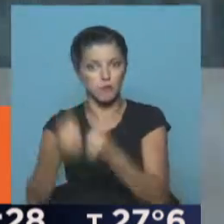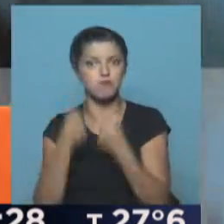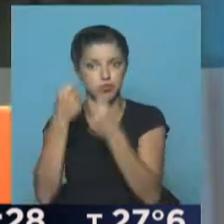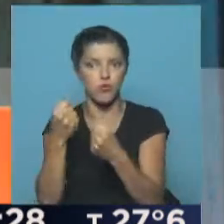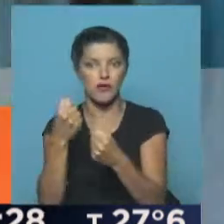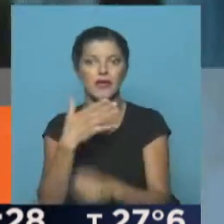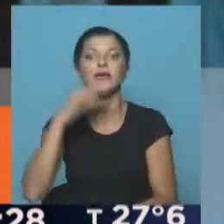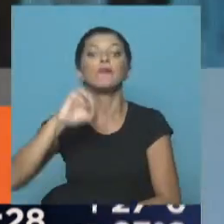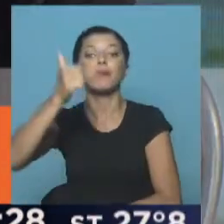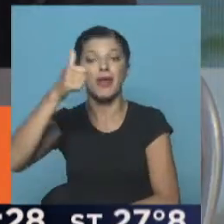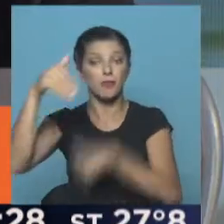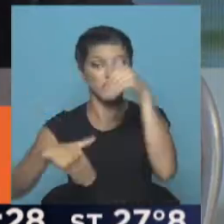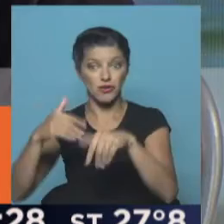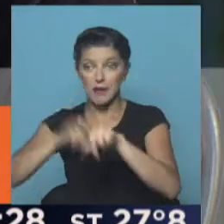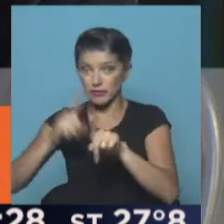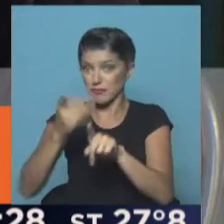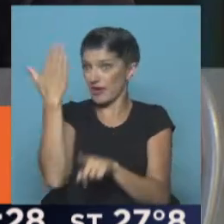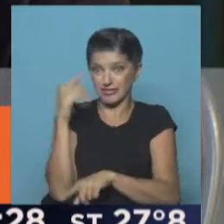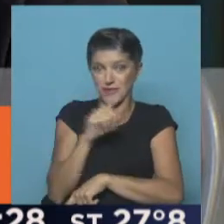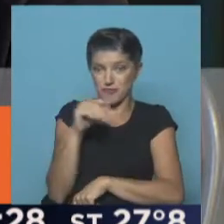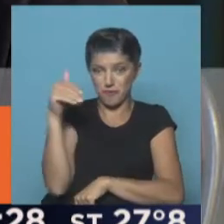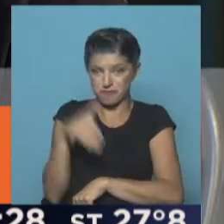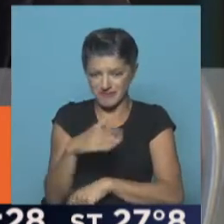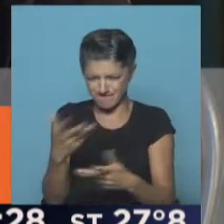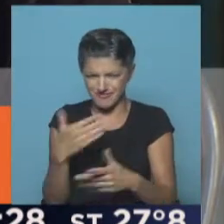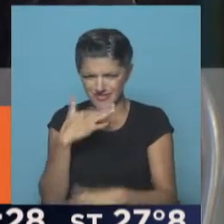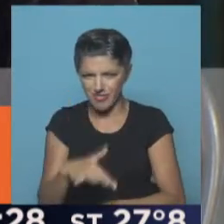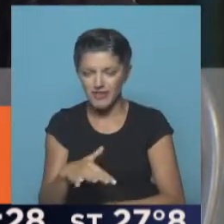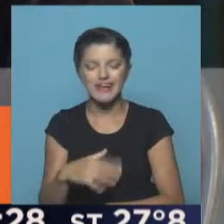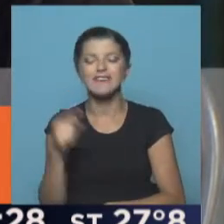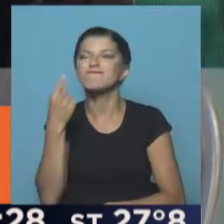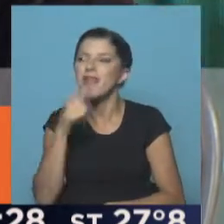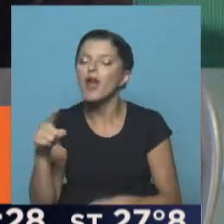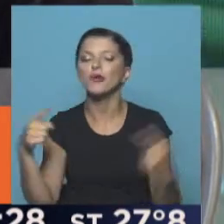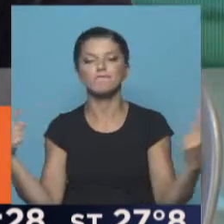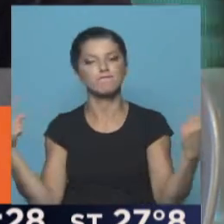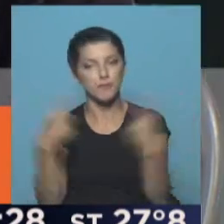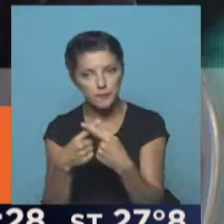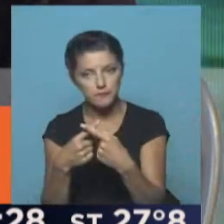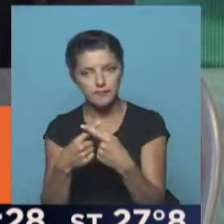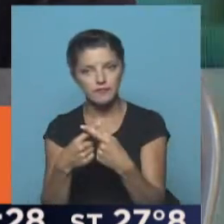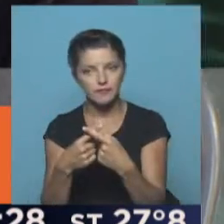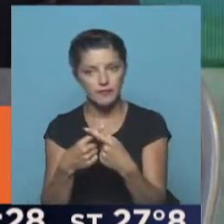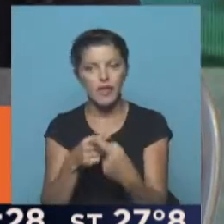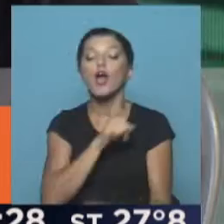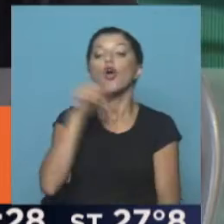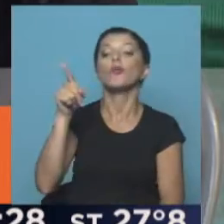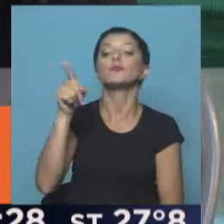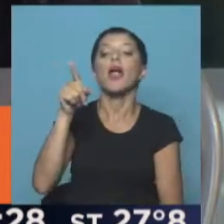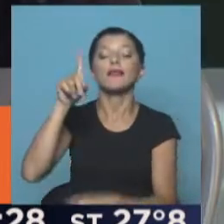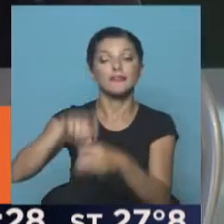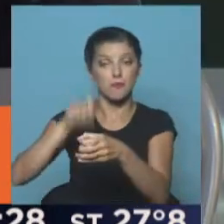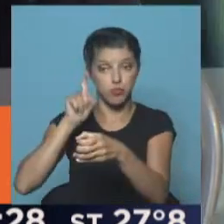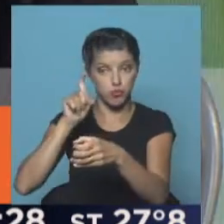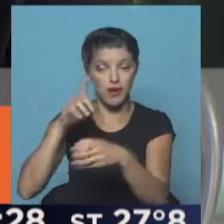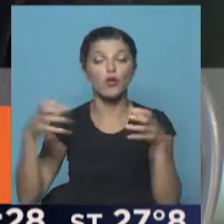haberla ganado. Es raro, es paradójico. Al mismo tiempo, la confrontación al Brexit no viene desde el seno de